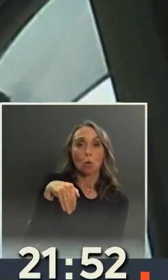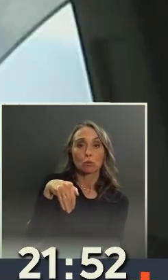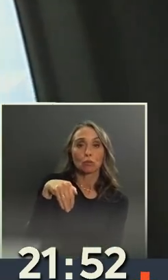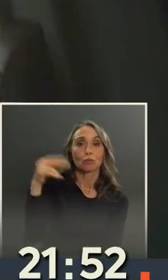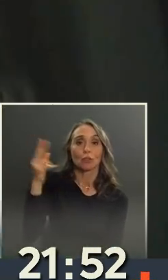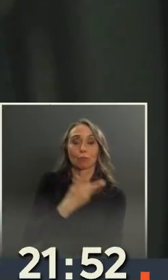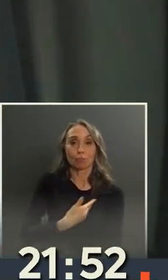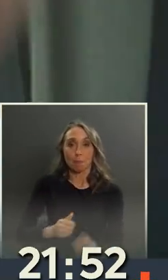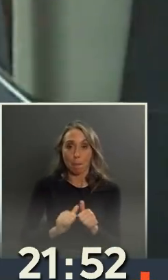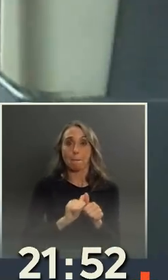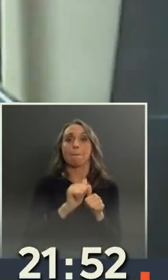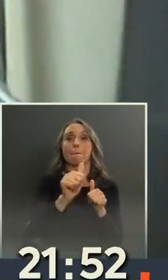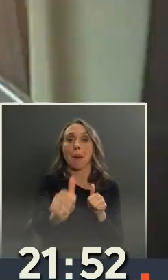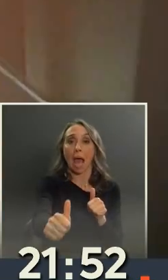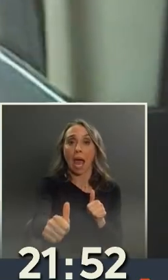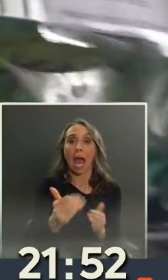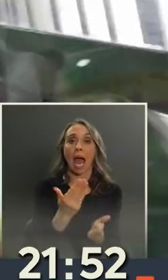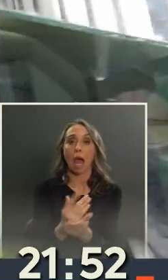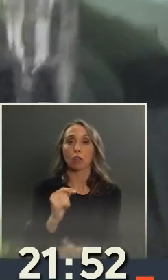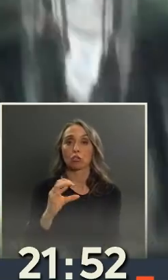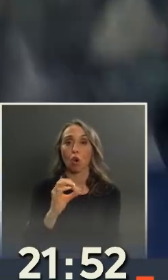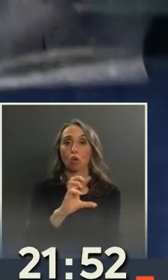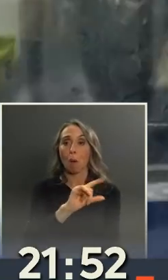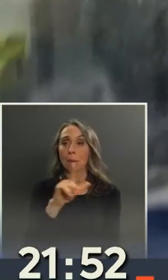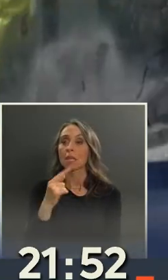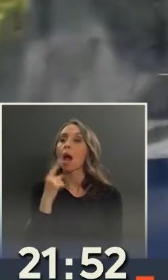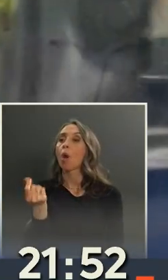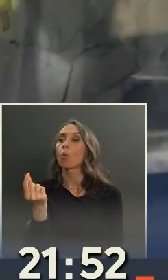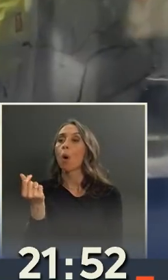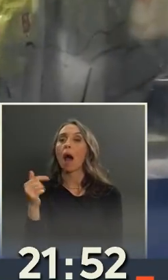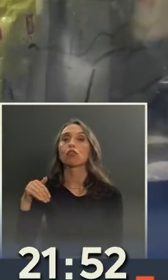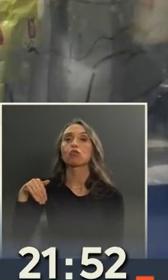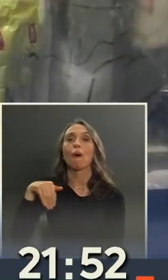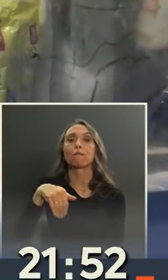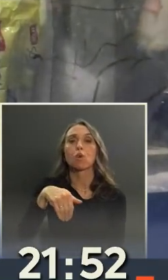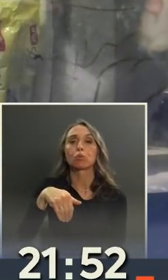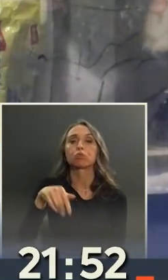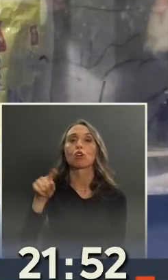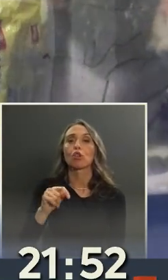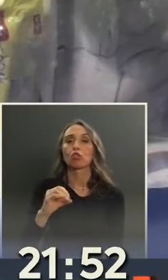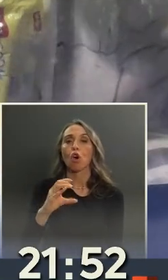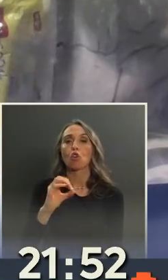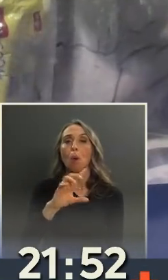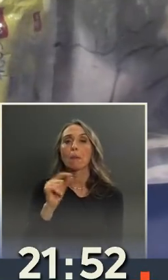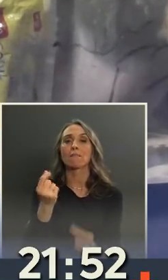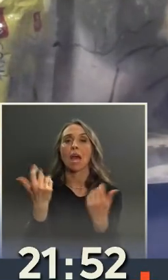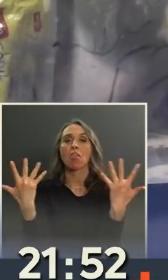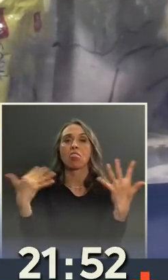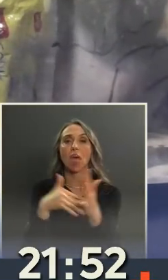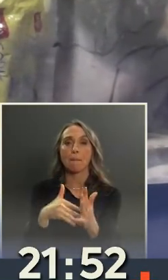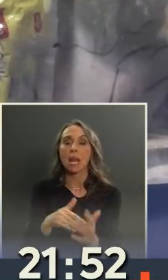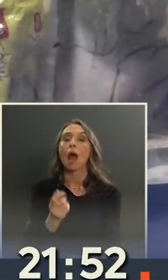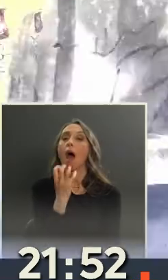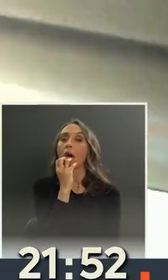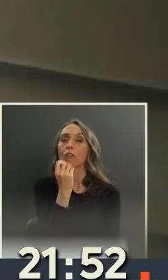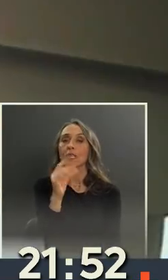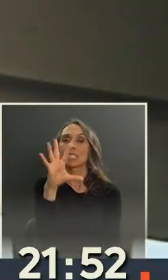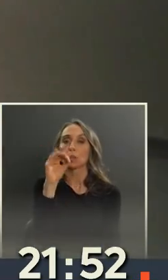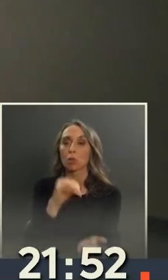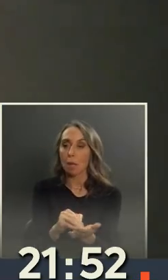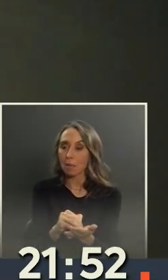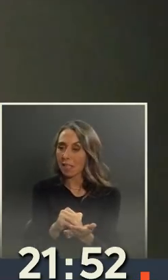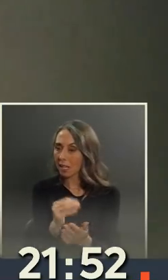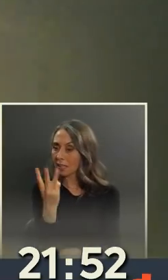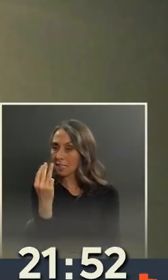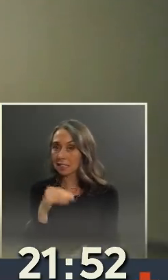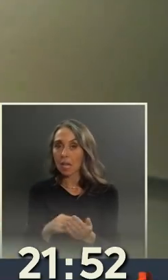va más lejos, hasta Tocopilla? ¿Cuánto vale el pasaje a Tocopilla? 10.000. ¿Y a Antofagasta? 13.000. Es